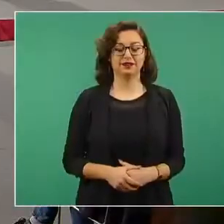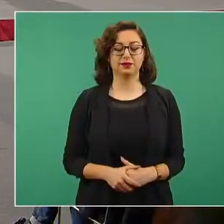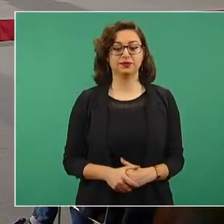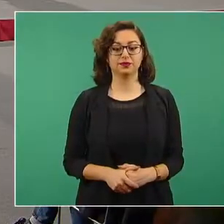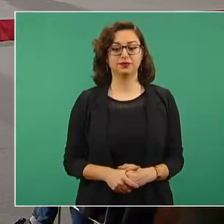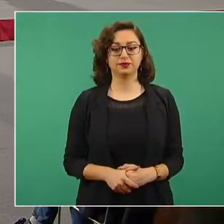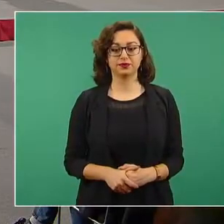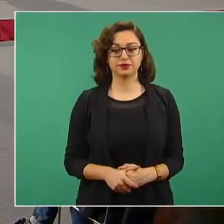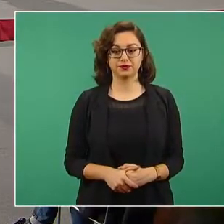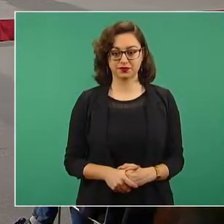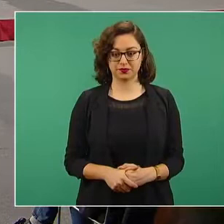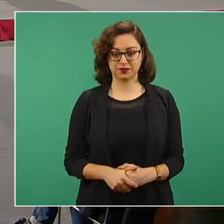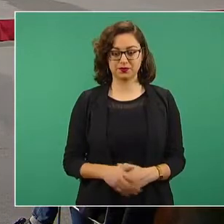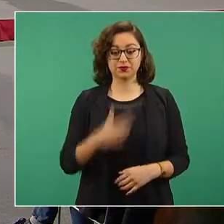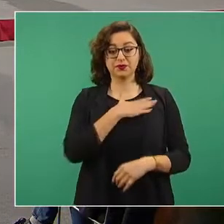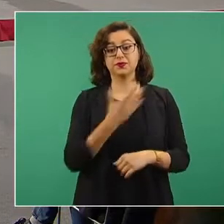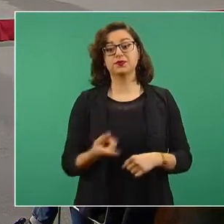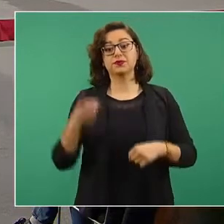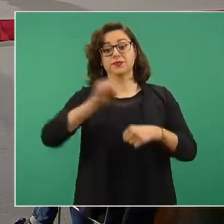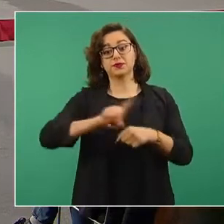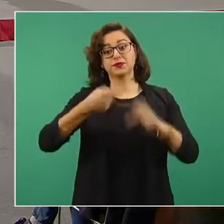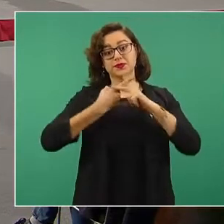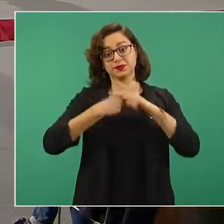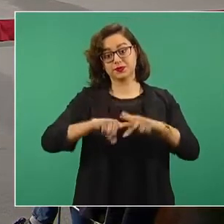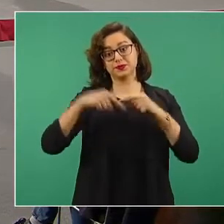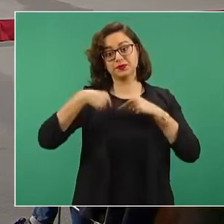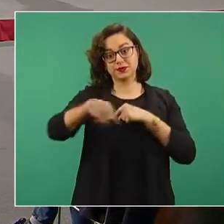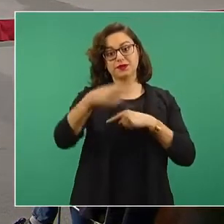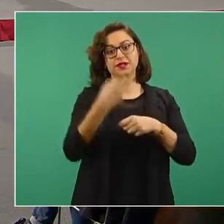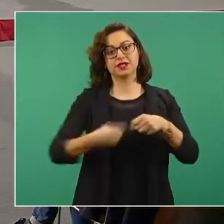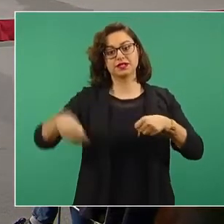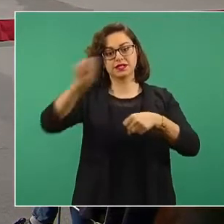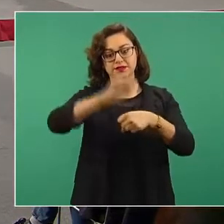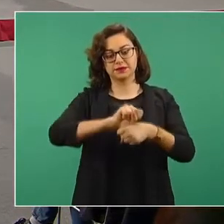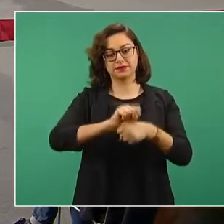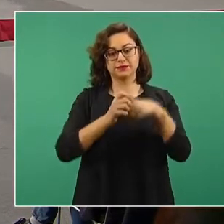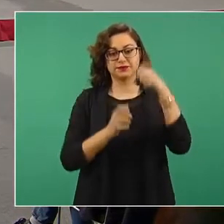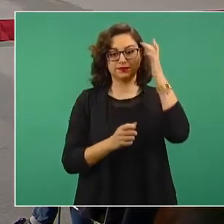Estamos iniciando la semana. Vamos